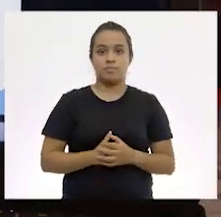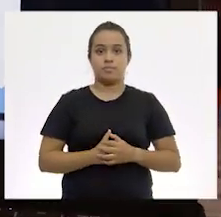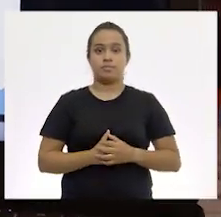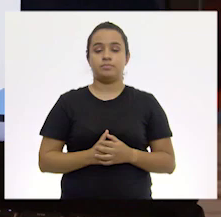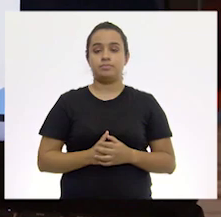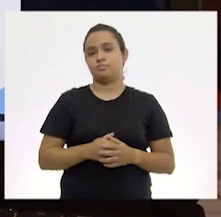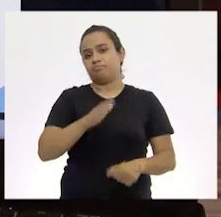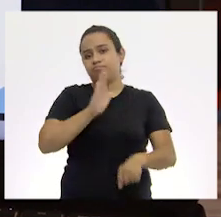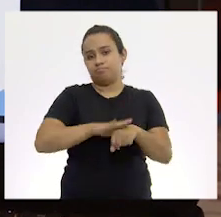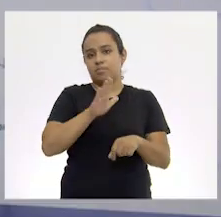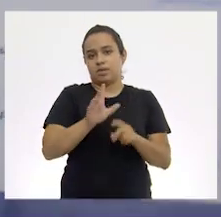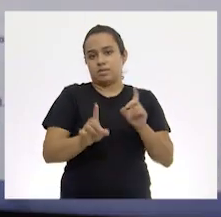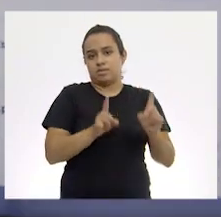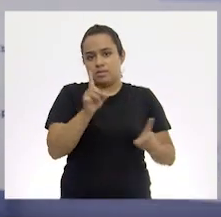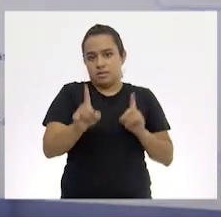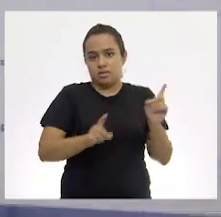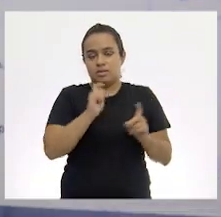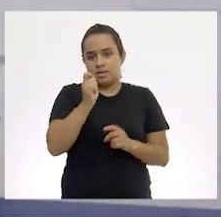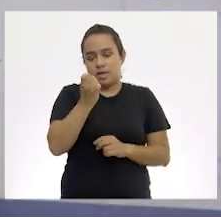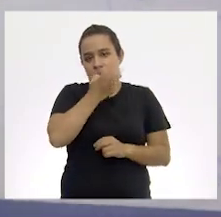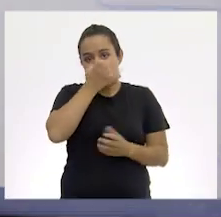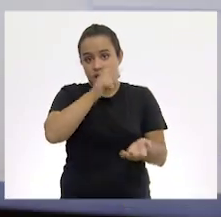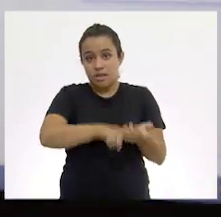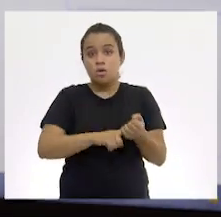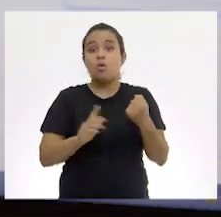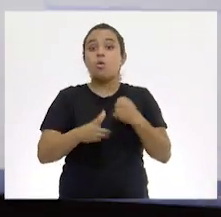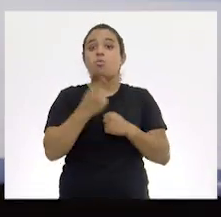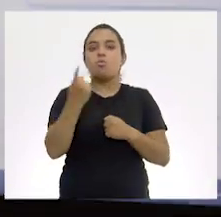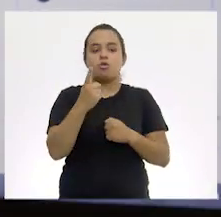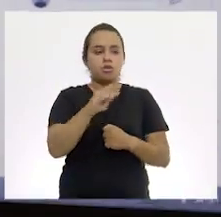es más divertido en la escuela porque